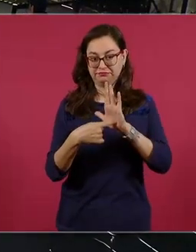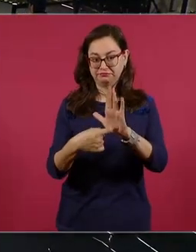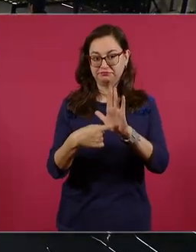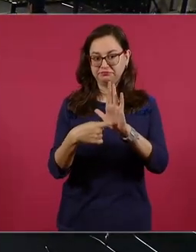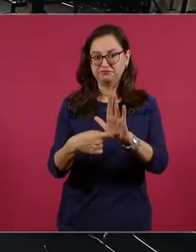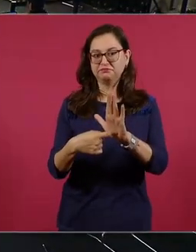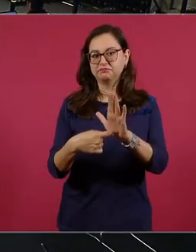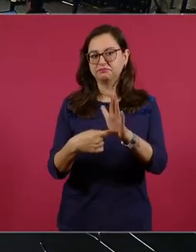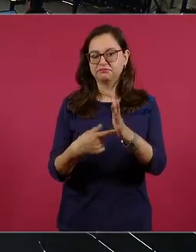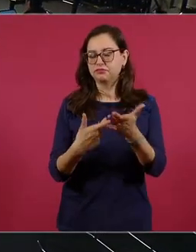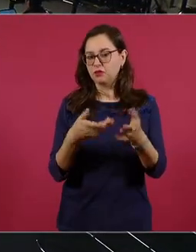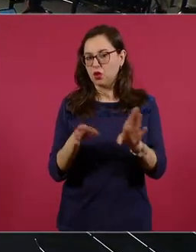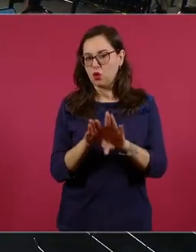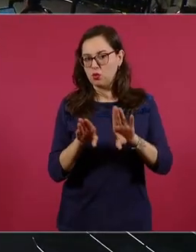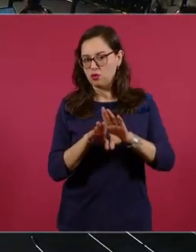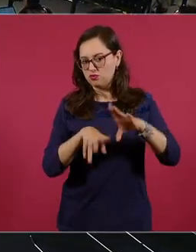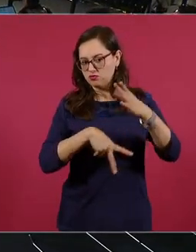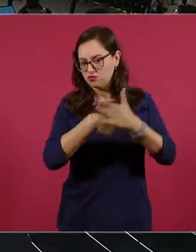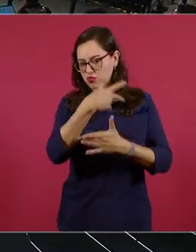sobre